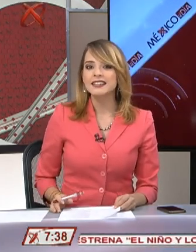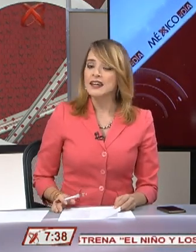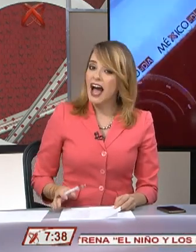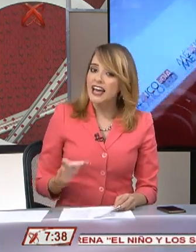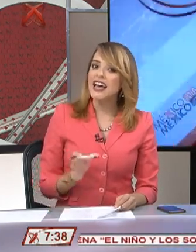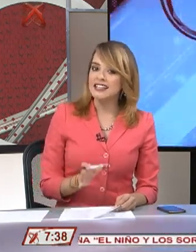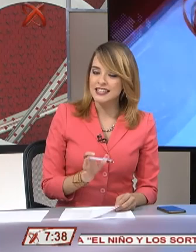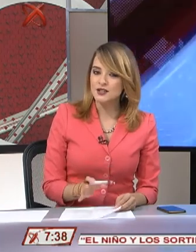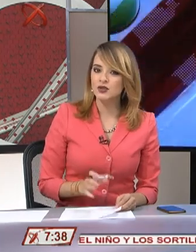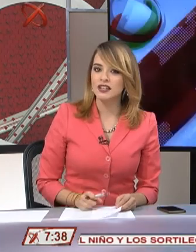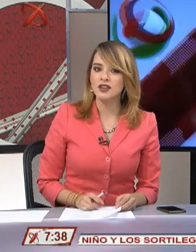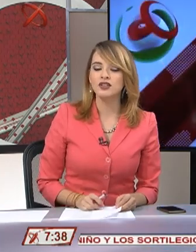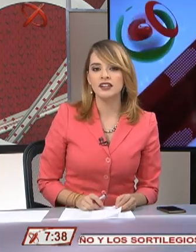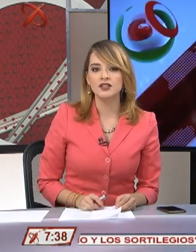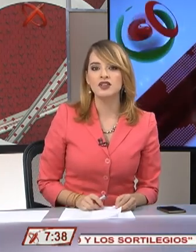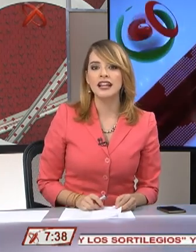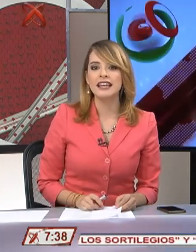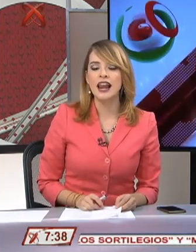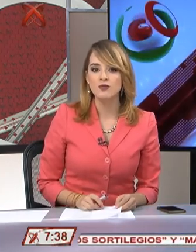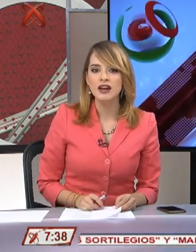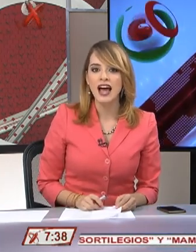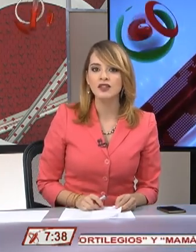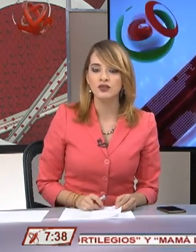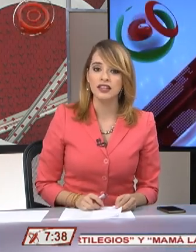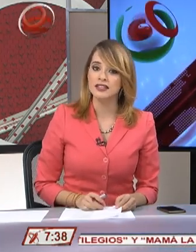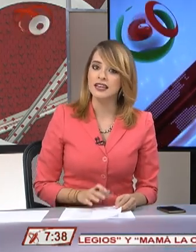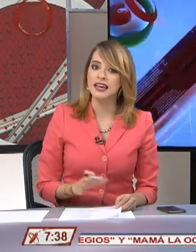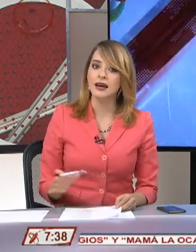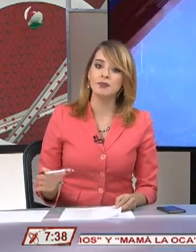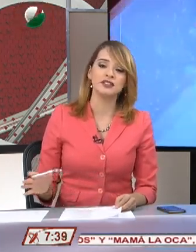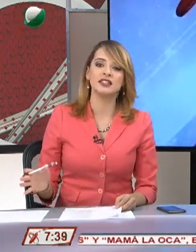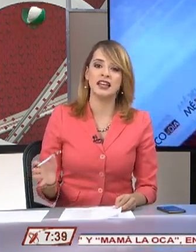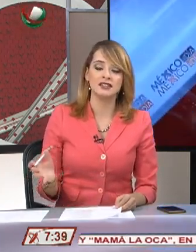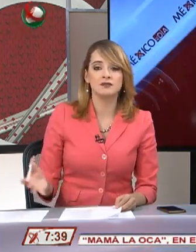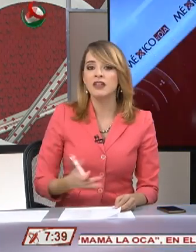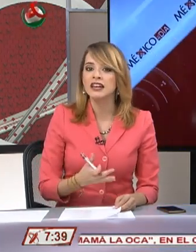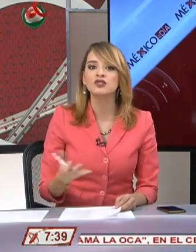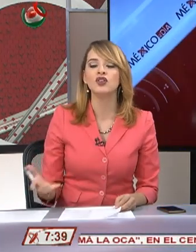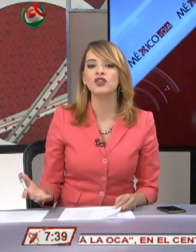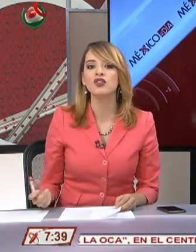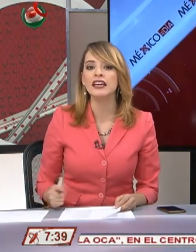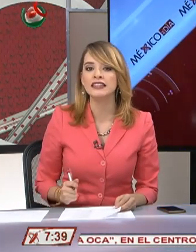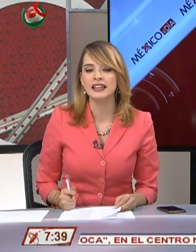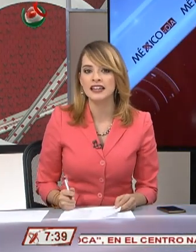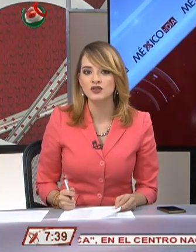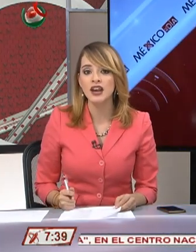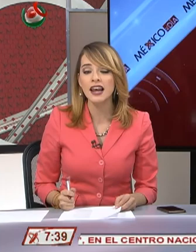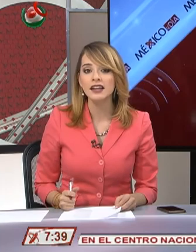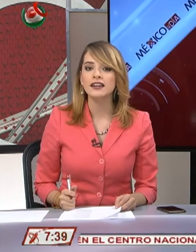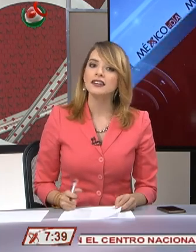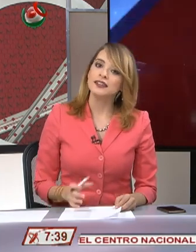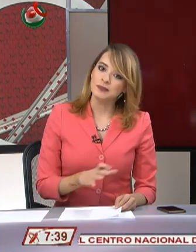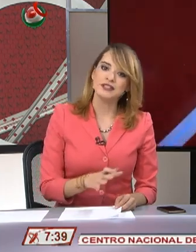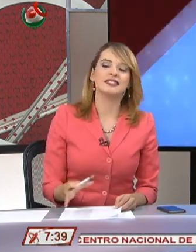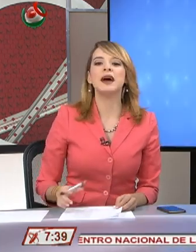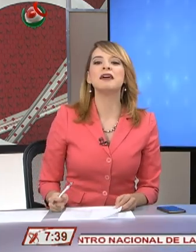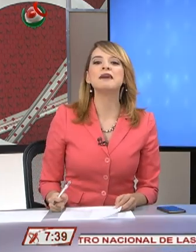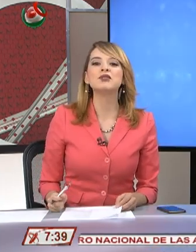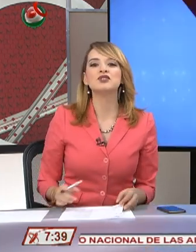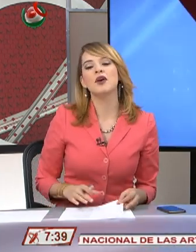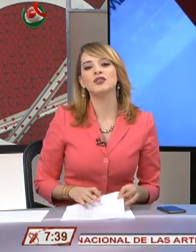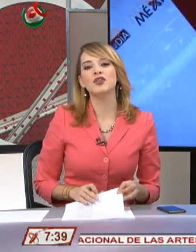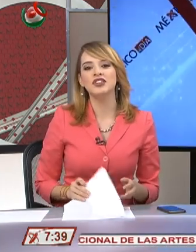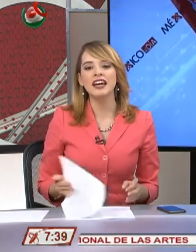pisar? Existe un tratado internacional de la Luna donde dice que es territorio internacional.